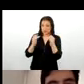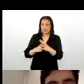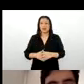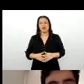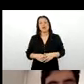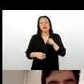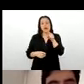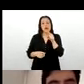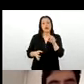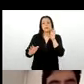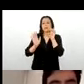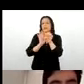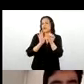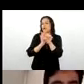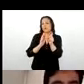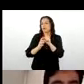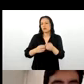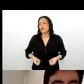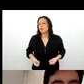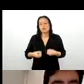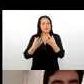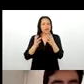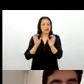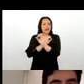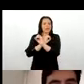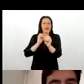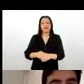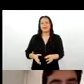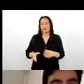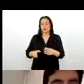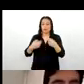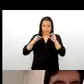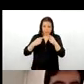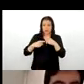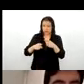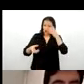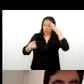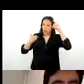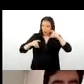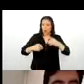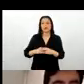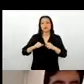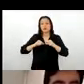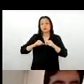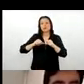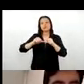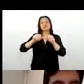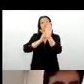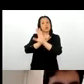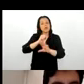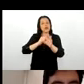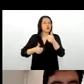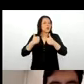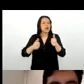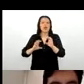aquí por ejemplo no hemos otorgado ningún tipo de derecho, pero sí tenemos un acuerdo de conservación, ¿no? Con una asociación